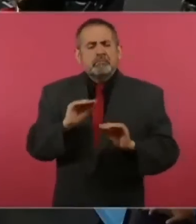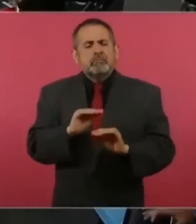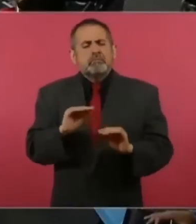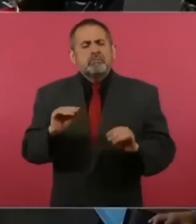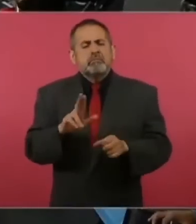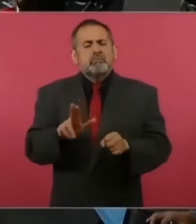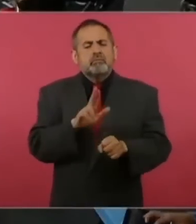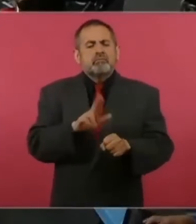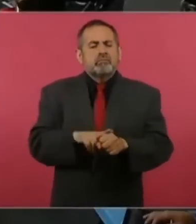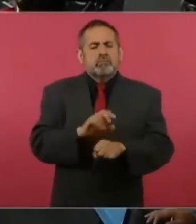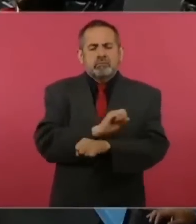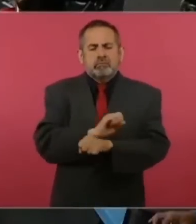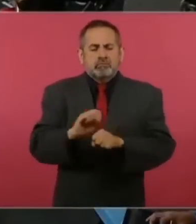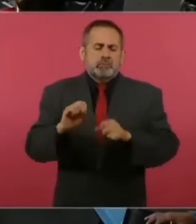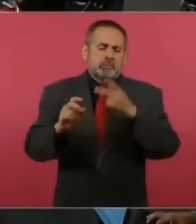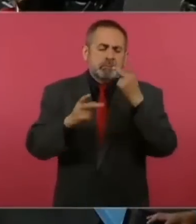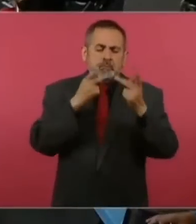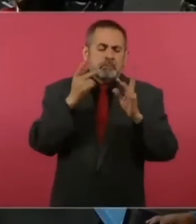tan